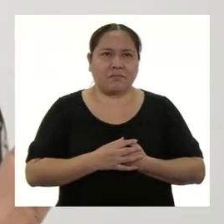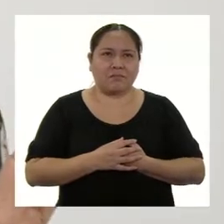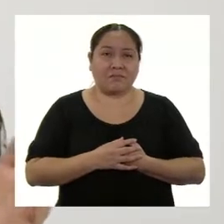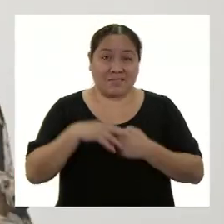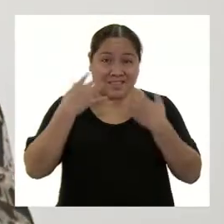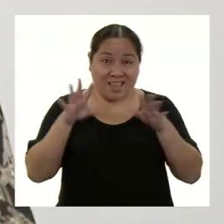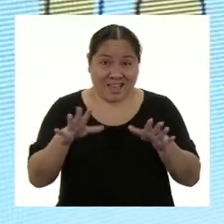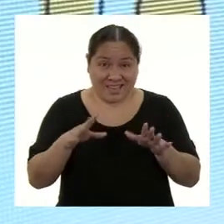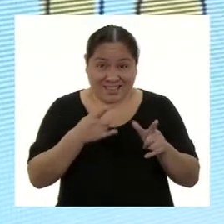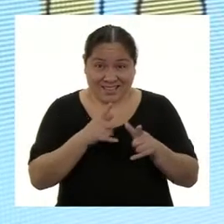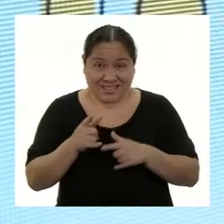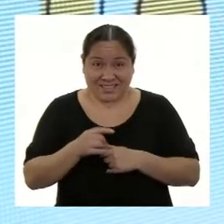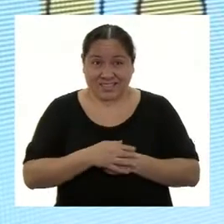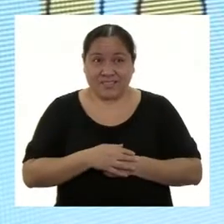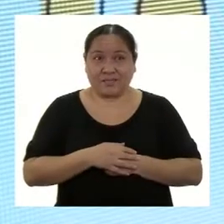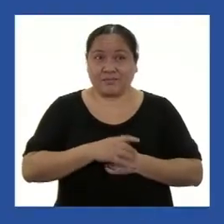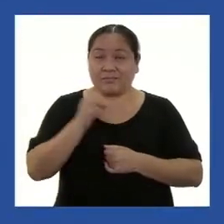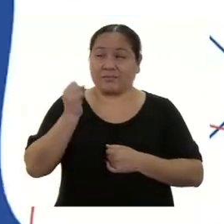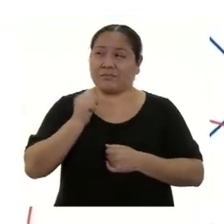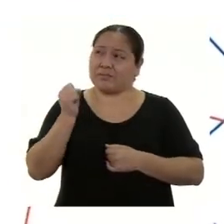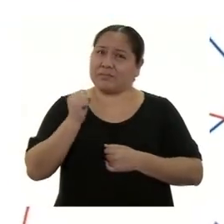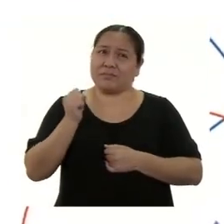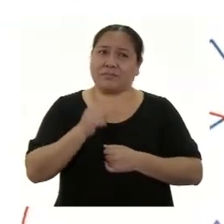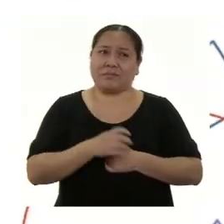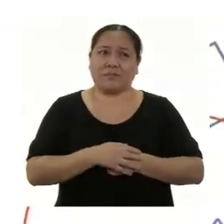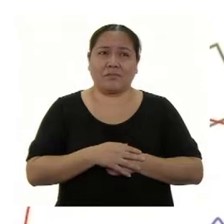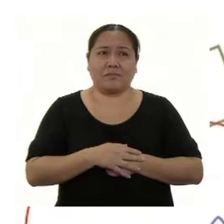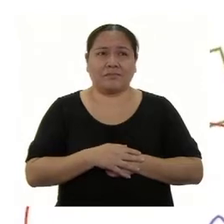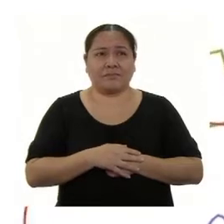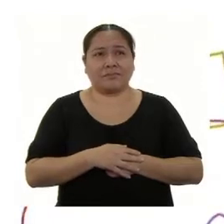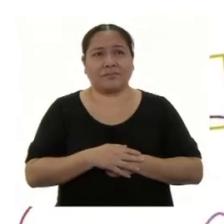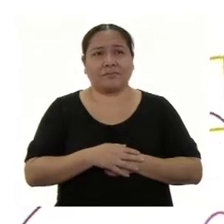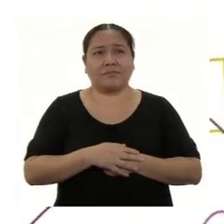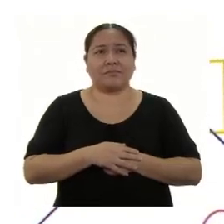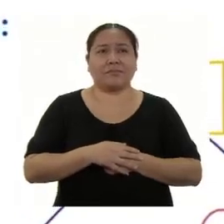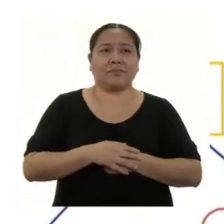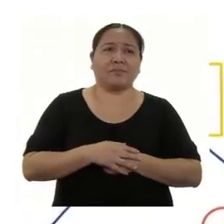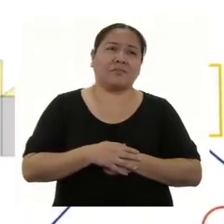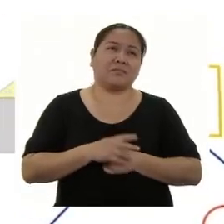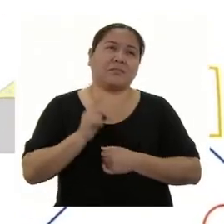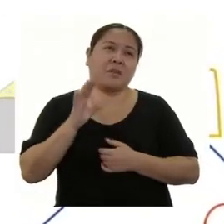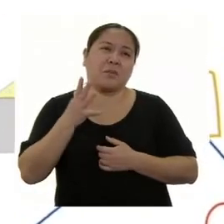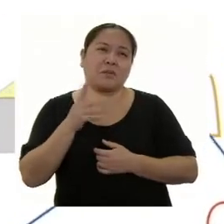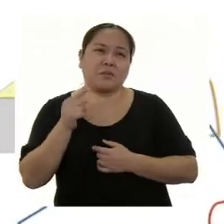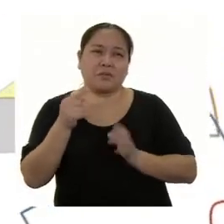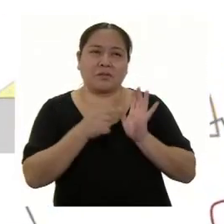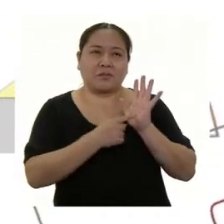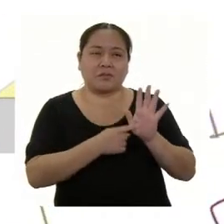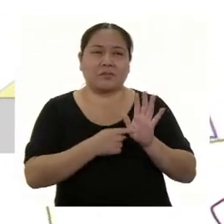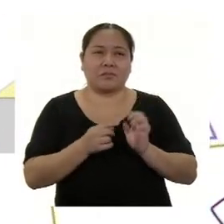¿Ya la tienes? Sí. ¿Te quedó algo así?